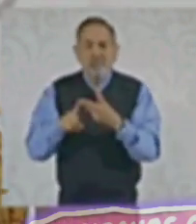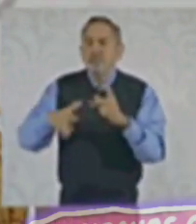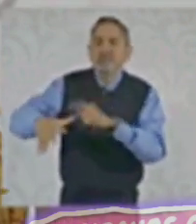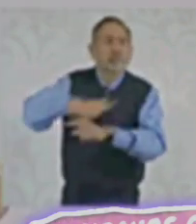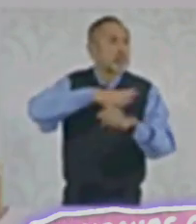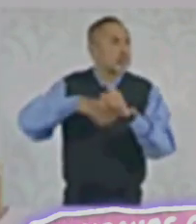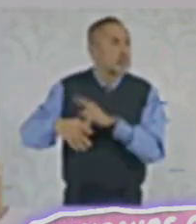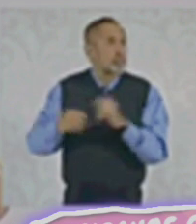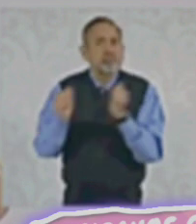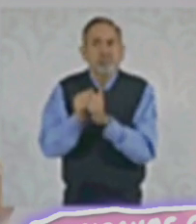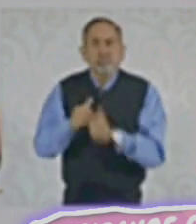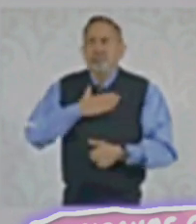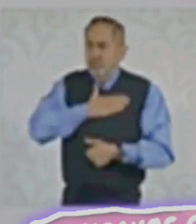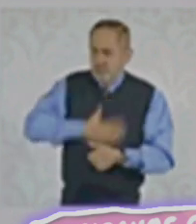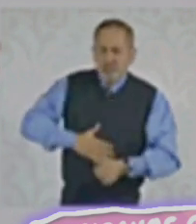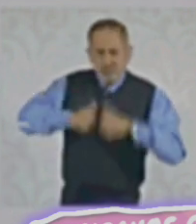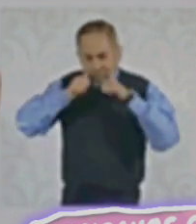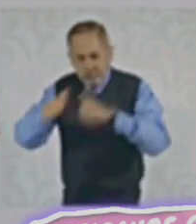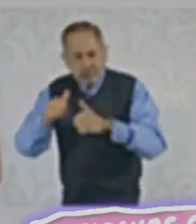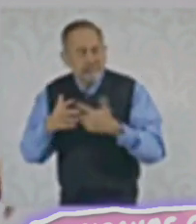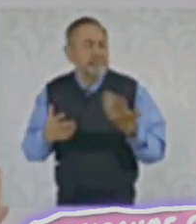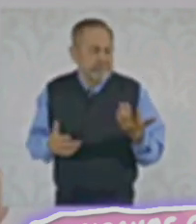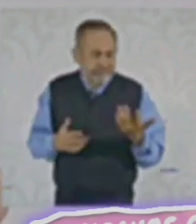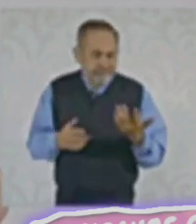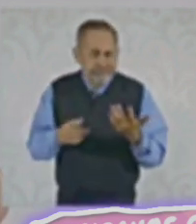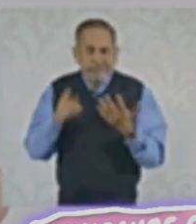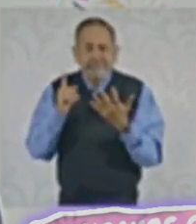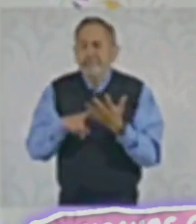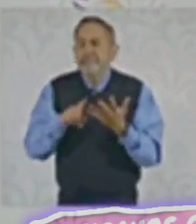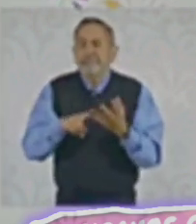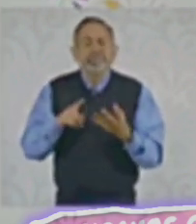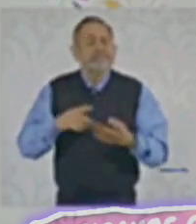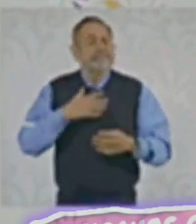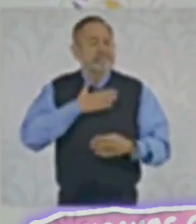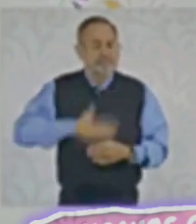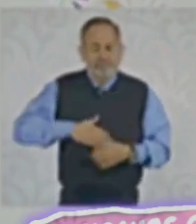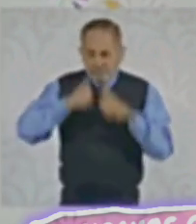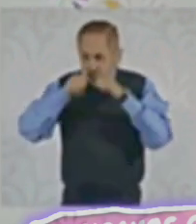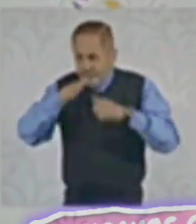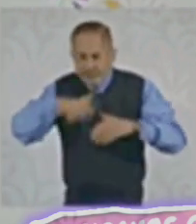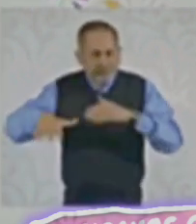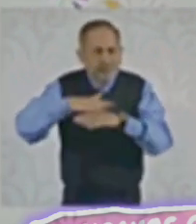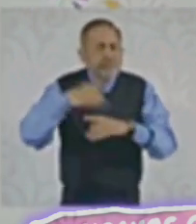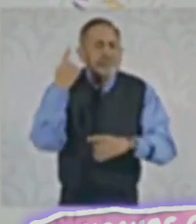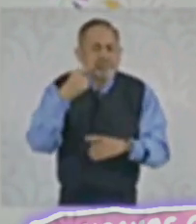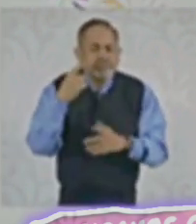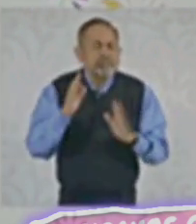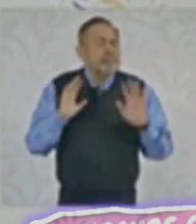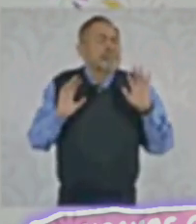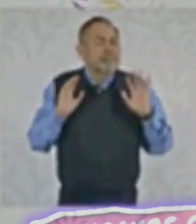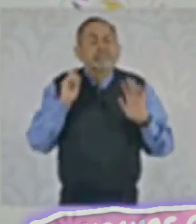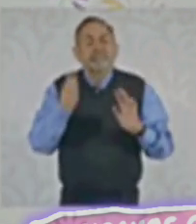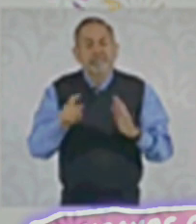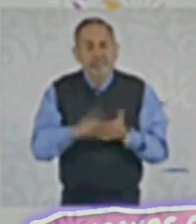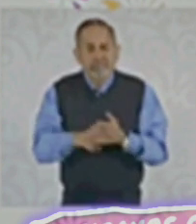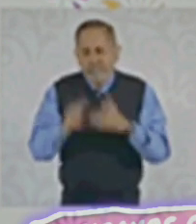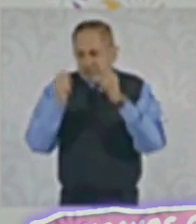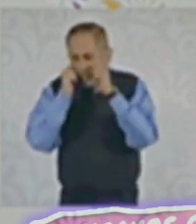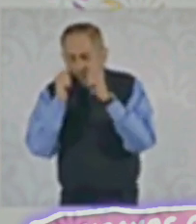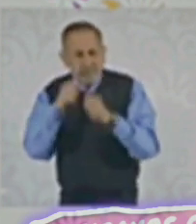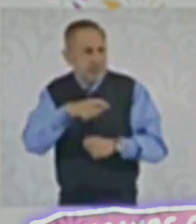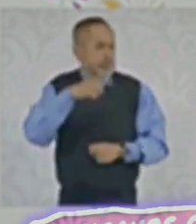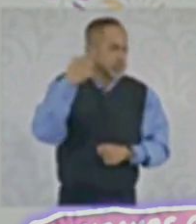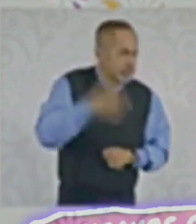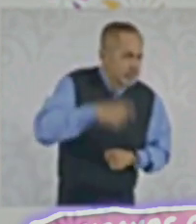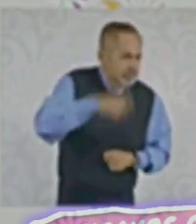ambiental y es un sistema de justicia que permita que, independientemente de la clase social a